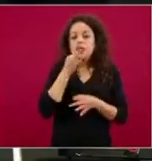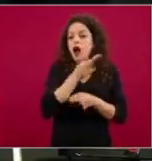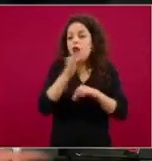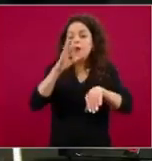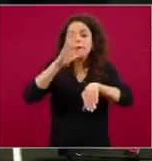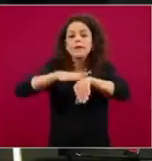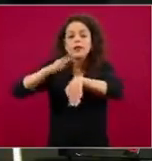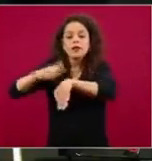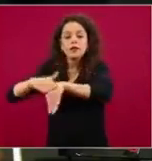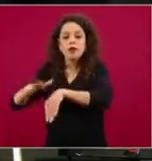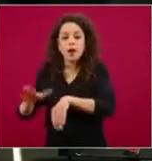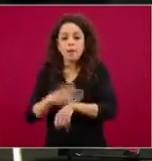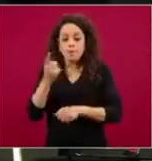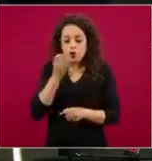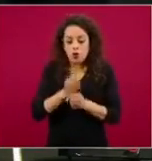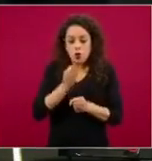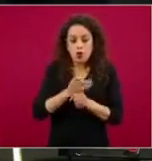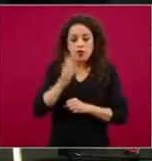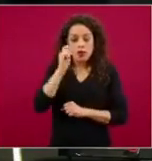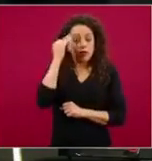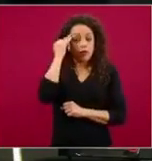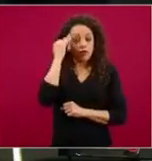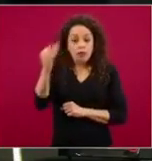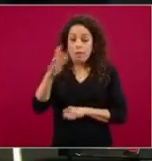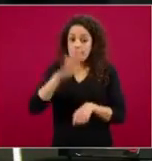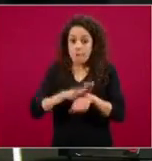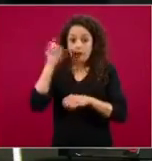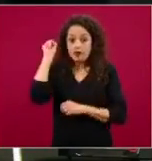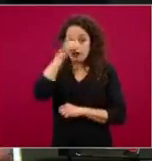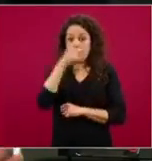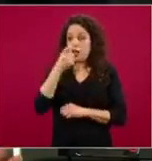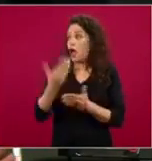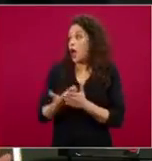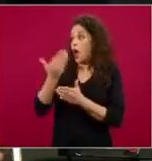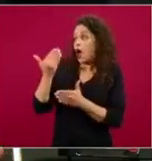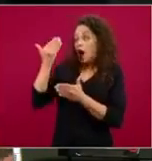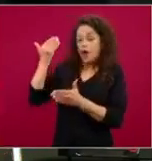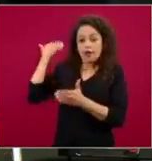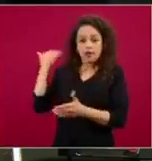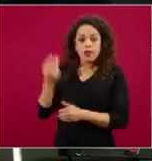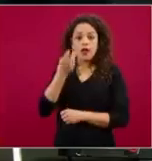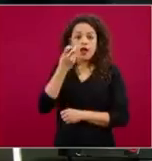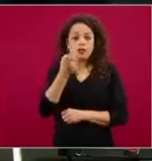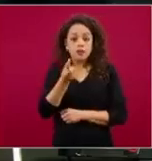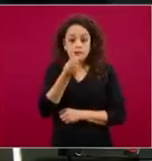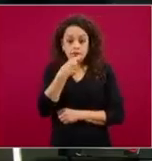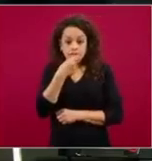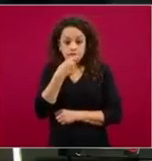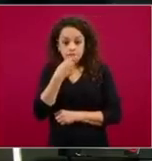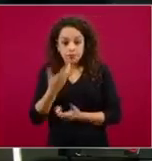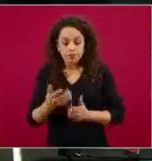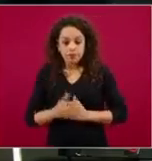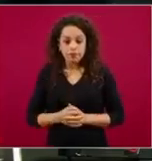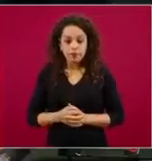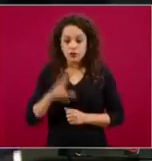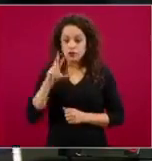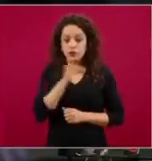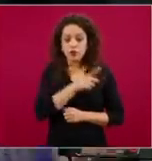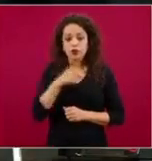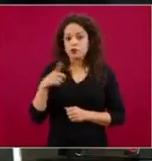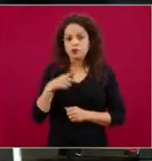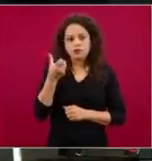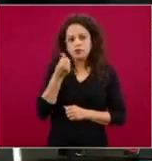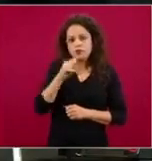difícil y diferente de los años anteriores, pues estos medicamentos incluso no podrían, me atrevo a decir que no deberían de estar así tan a